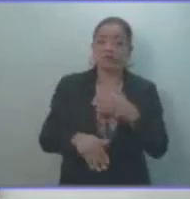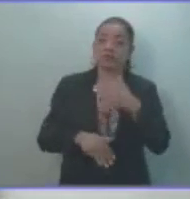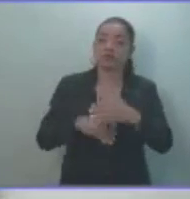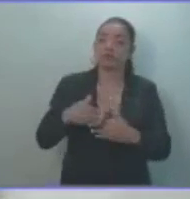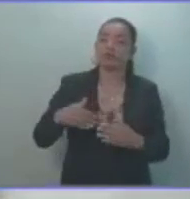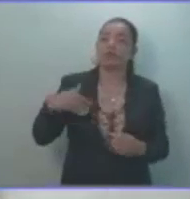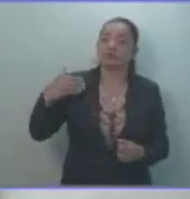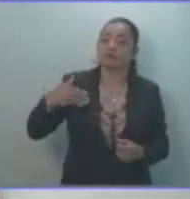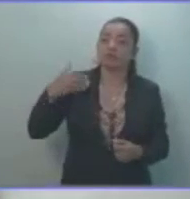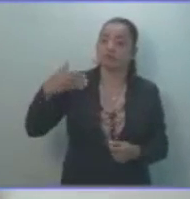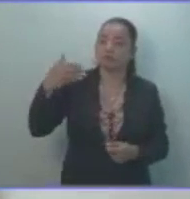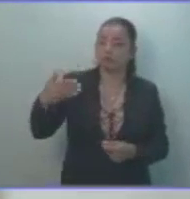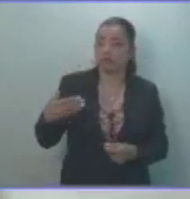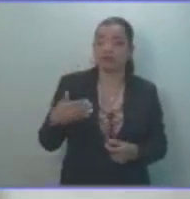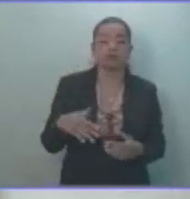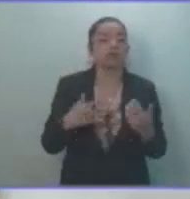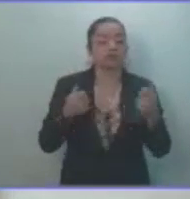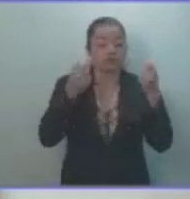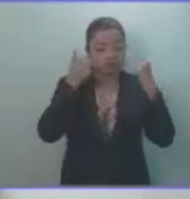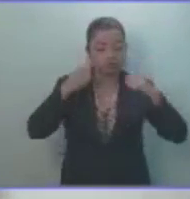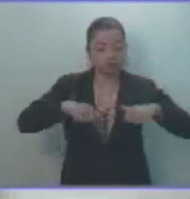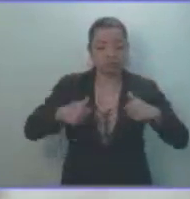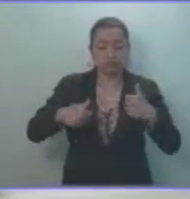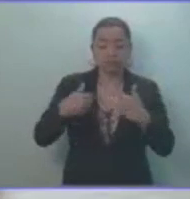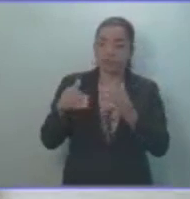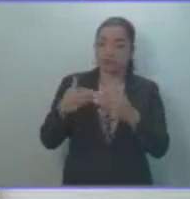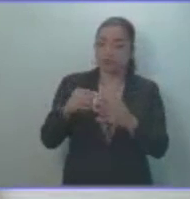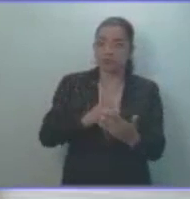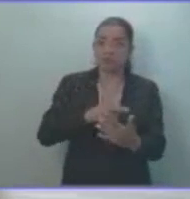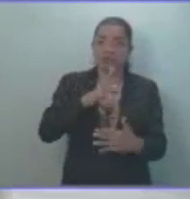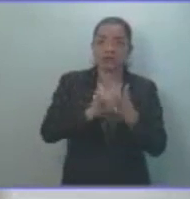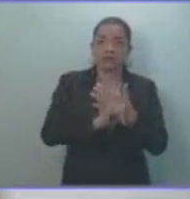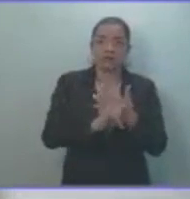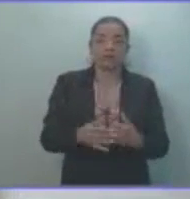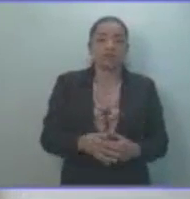años de mi gestión en la aprobación de los diferentes proyectos